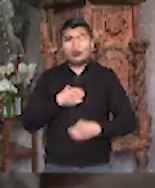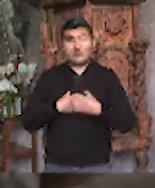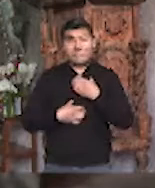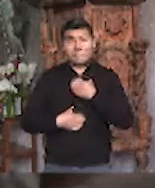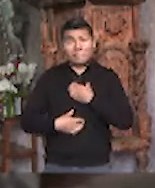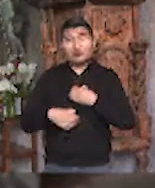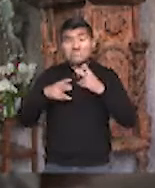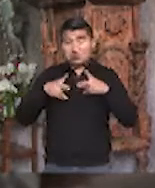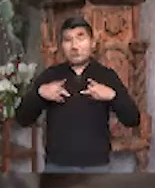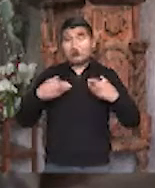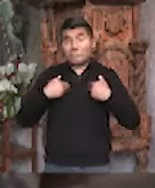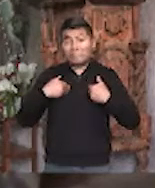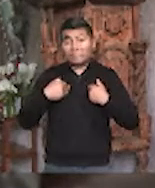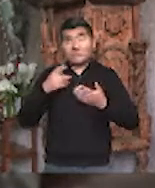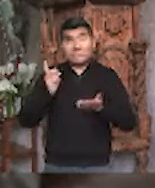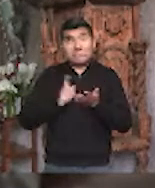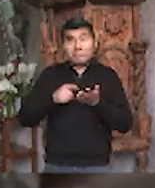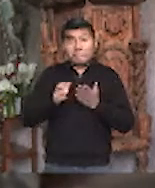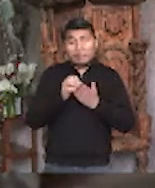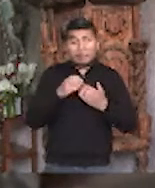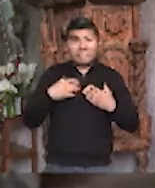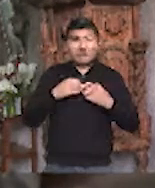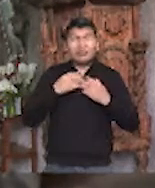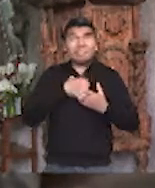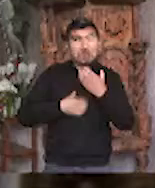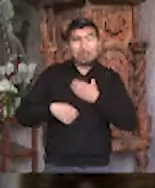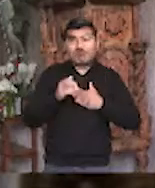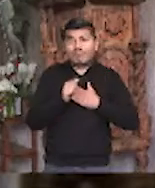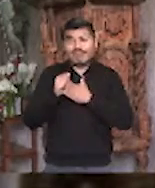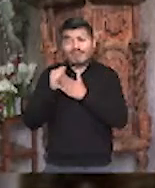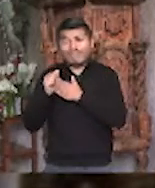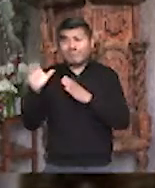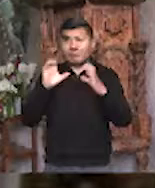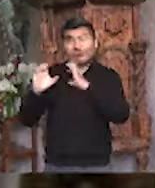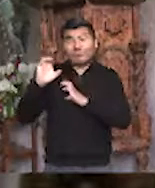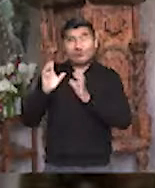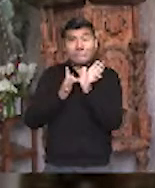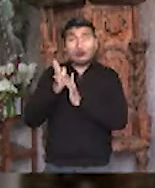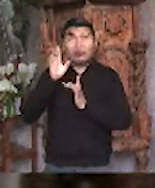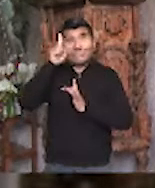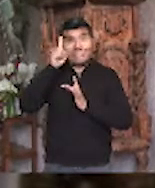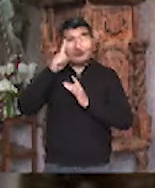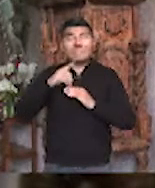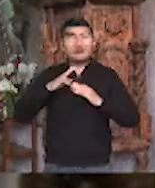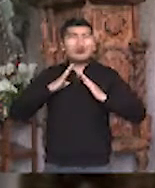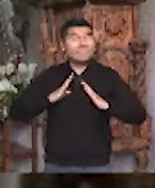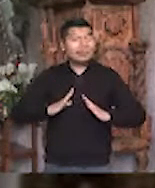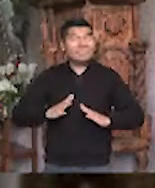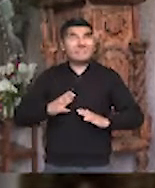que lo impulsa a buscar a jesús que sacia el hambre espiritual